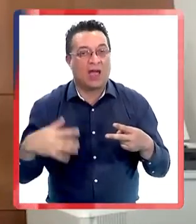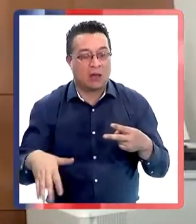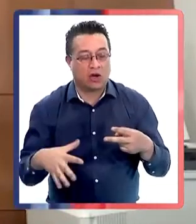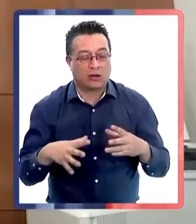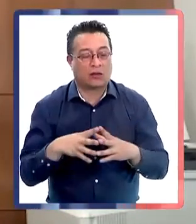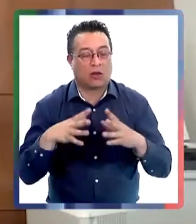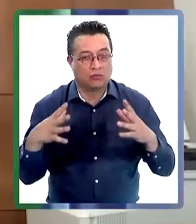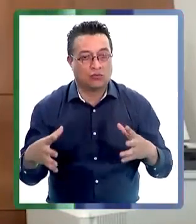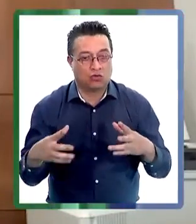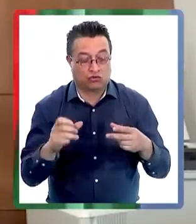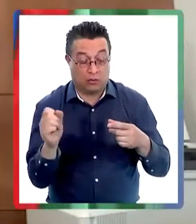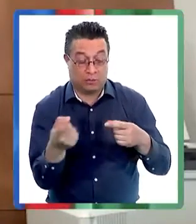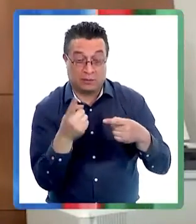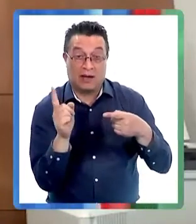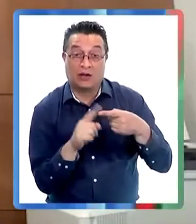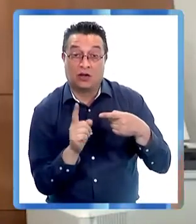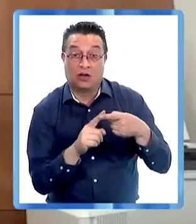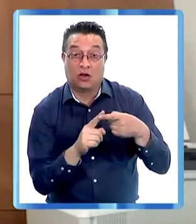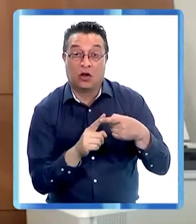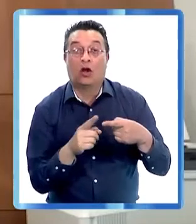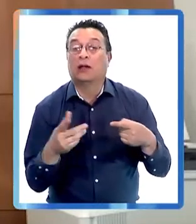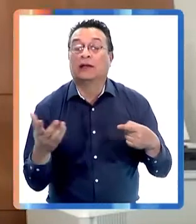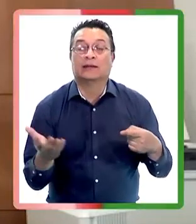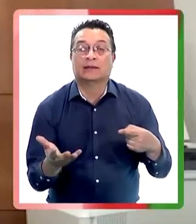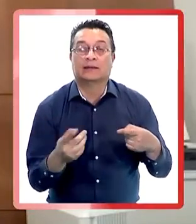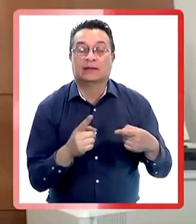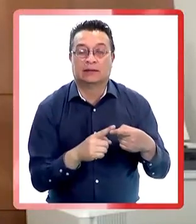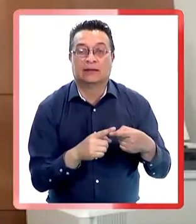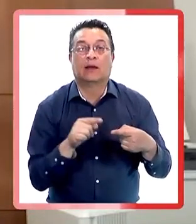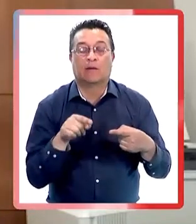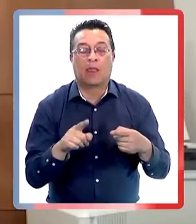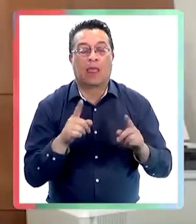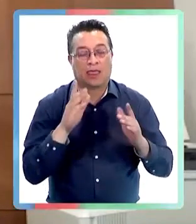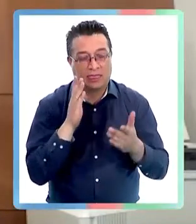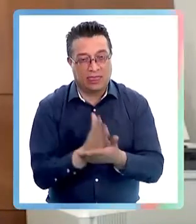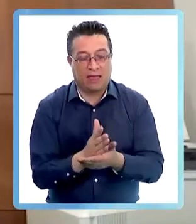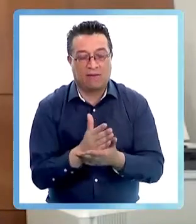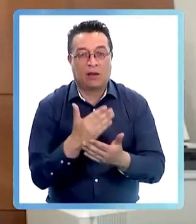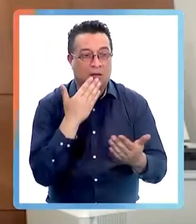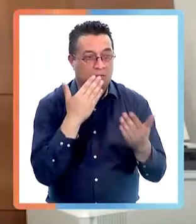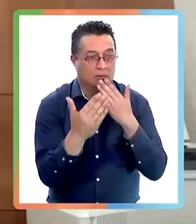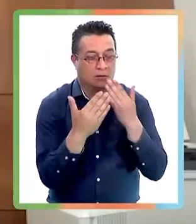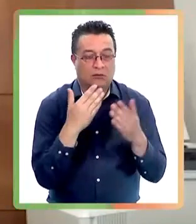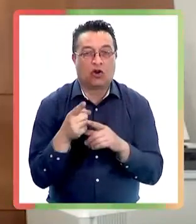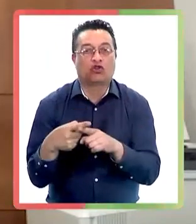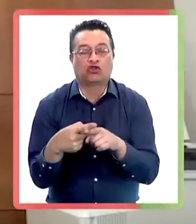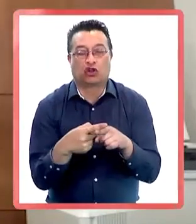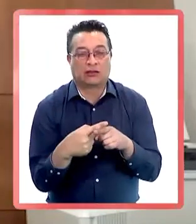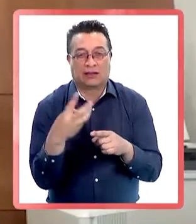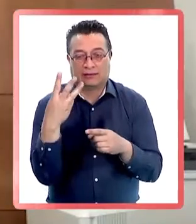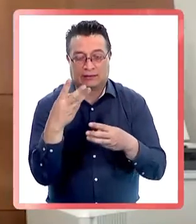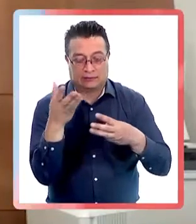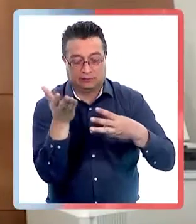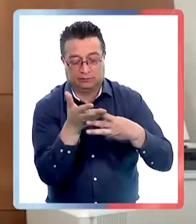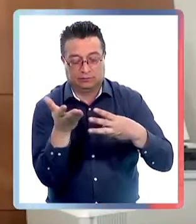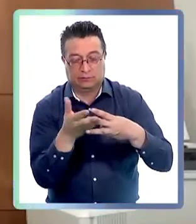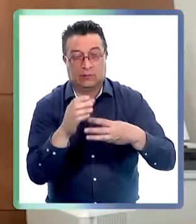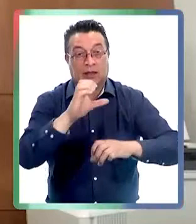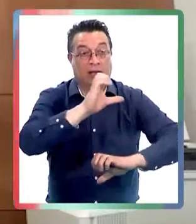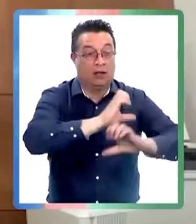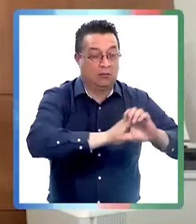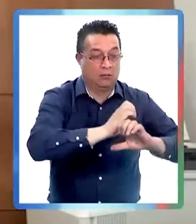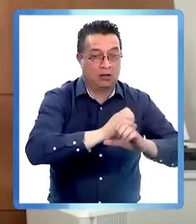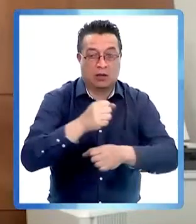muy claves. El primero de ellos es que esto se tiene que hacer con diálogo social tripartito,